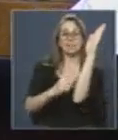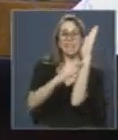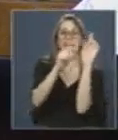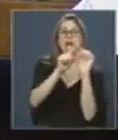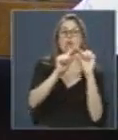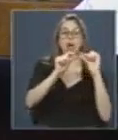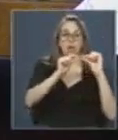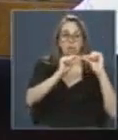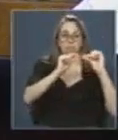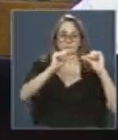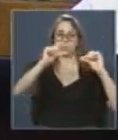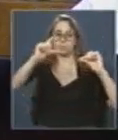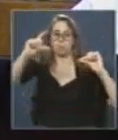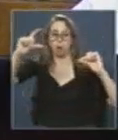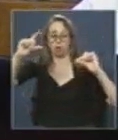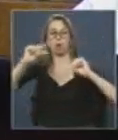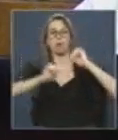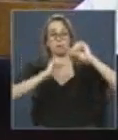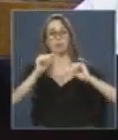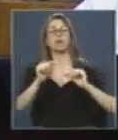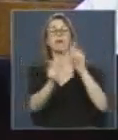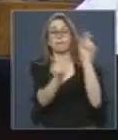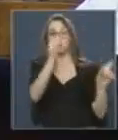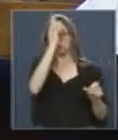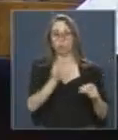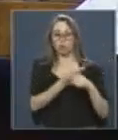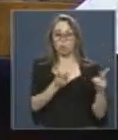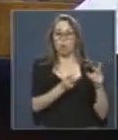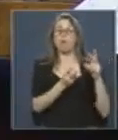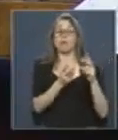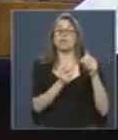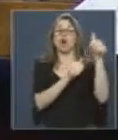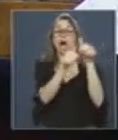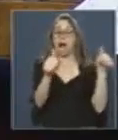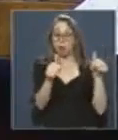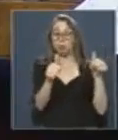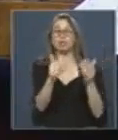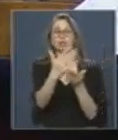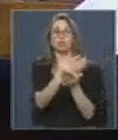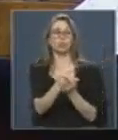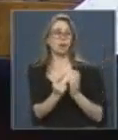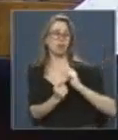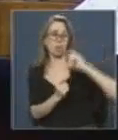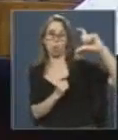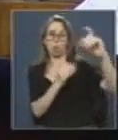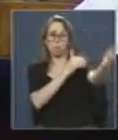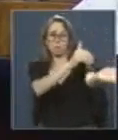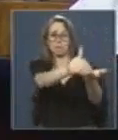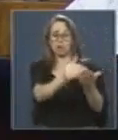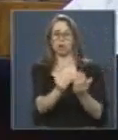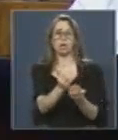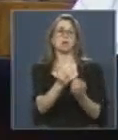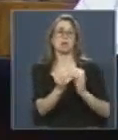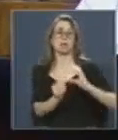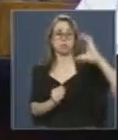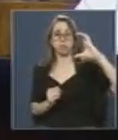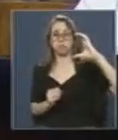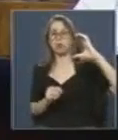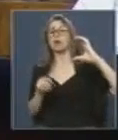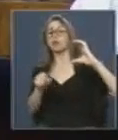la distancia entre los altos funcionarios públicos, no solo las autoridades, y los funcionarios en